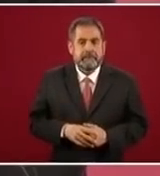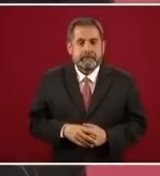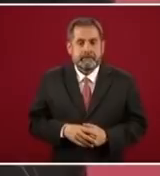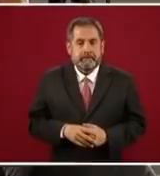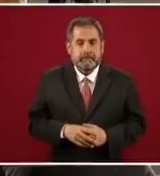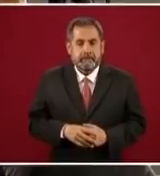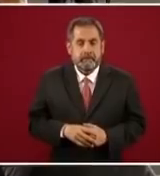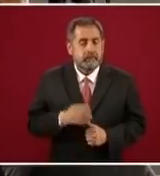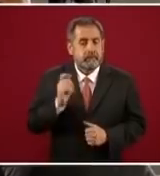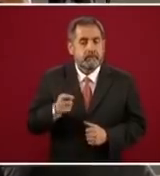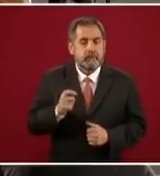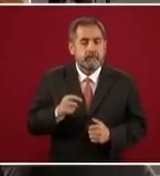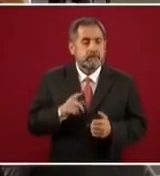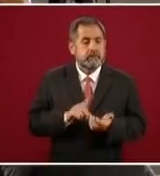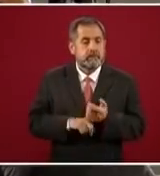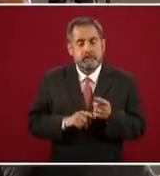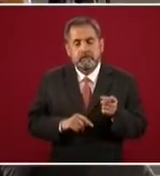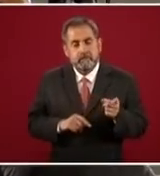en el caso